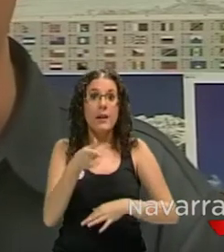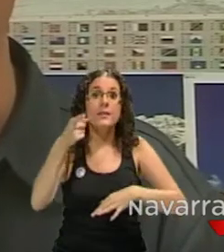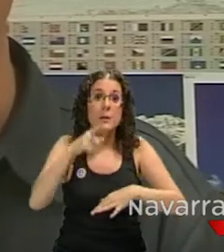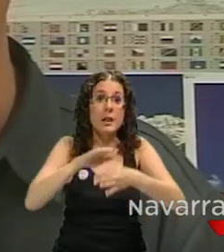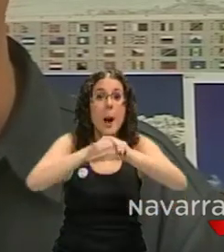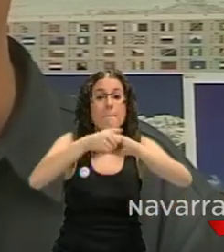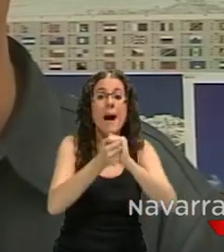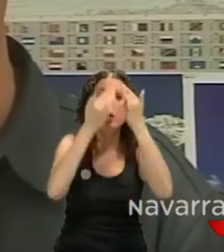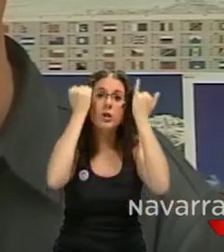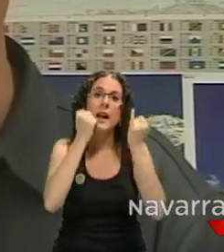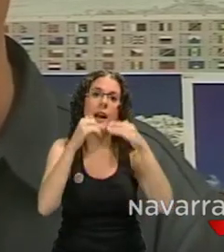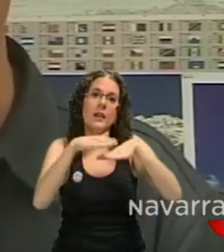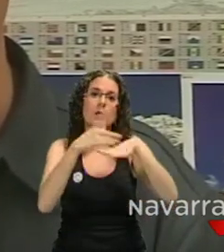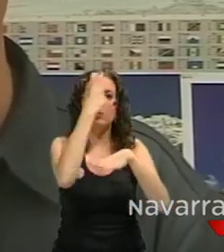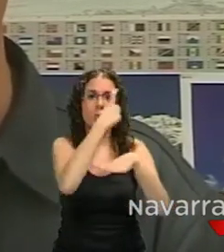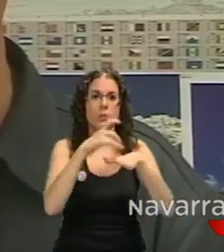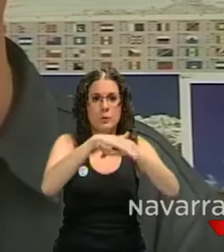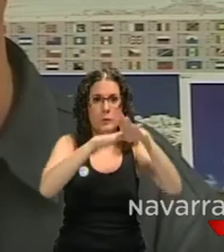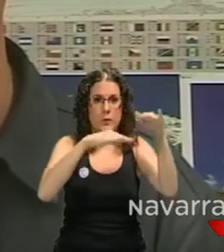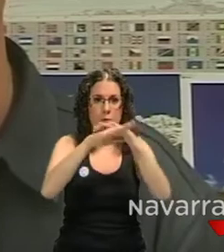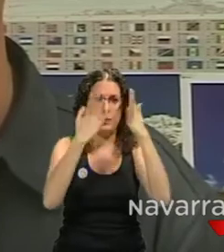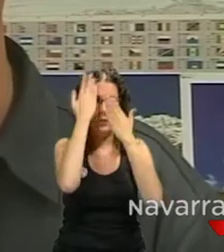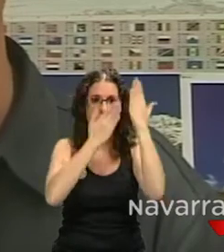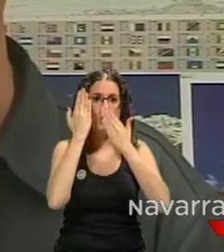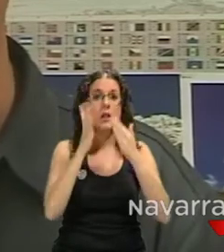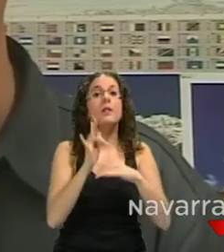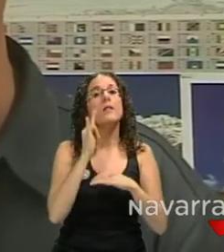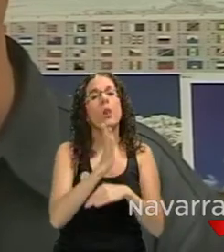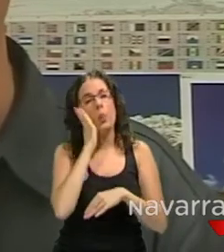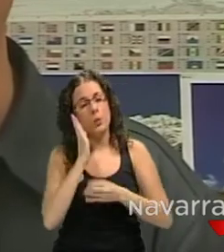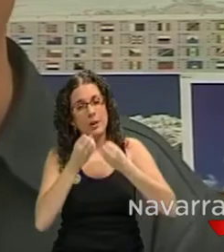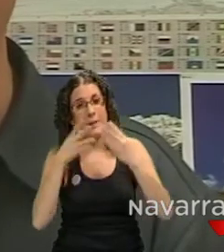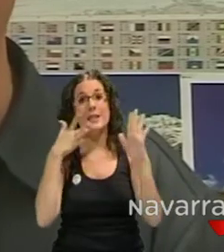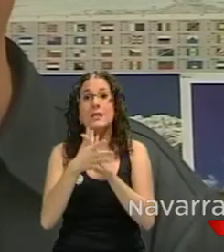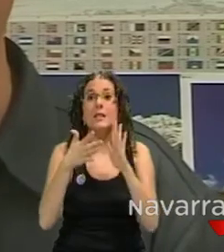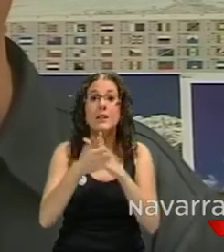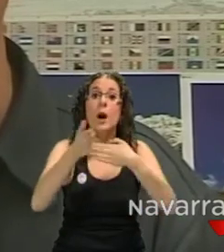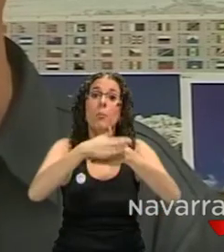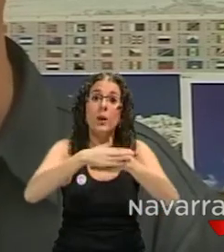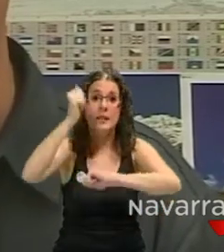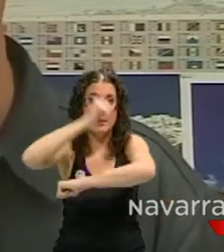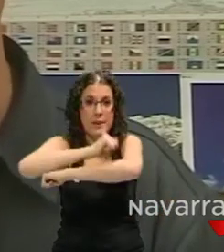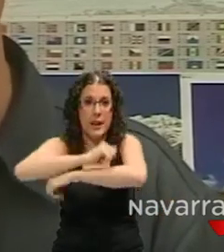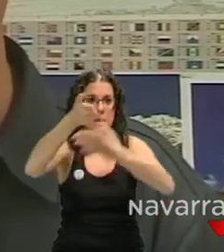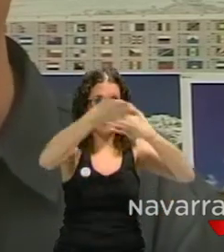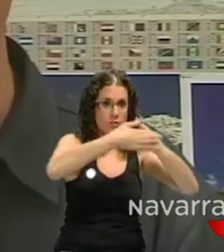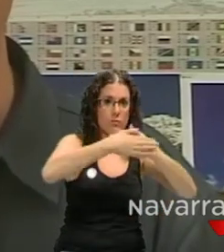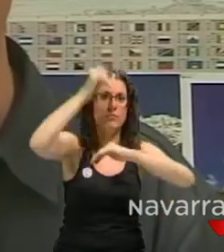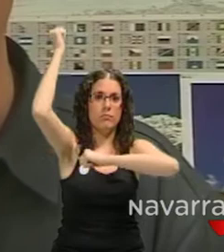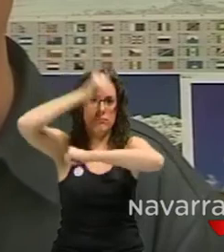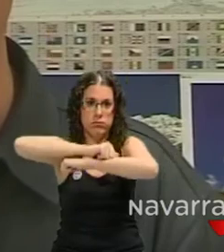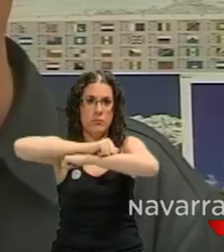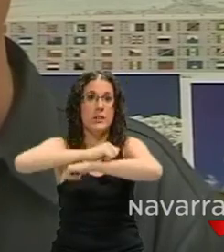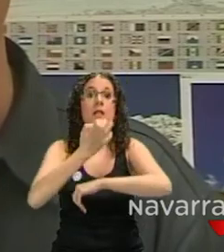cara, dormir en buenas condiciones, si es posible cerrar bien las puertas, las ventanas, si es necesario incluso dormir